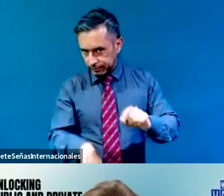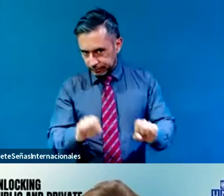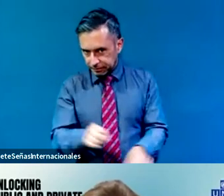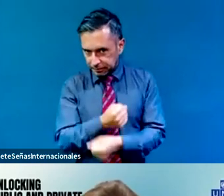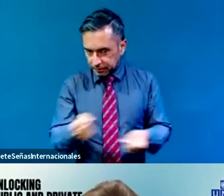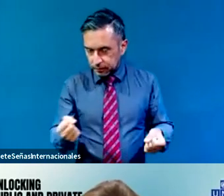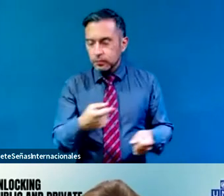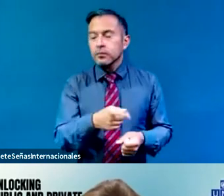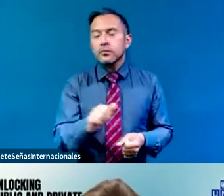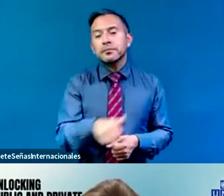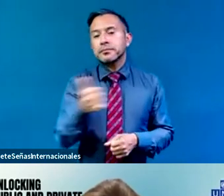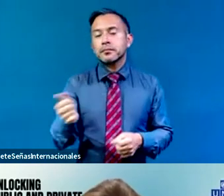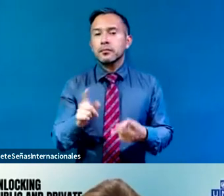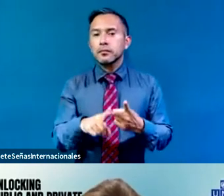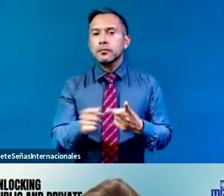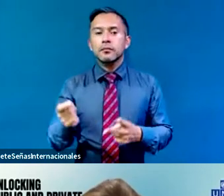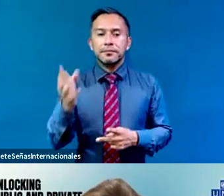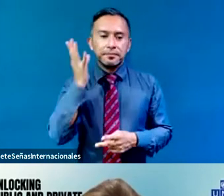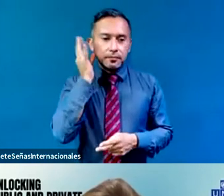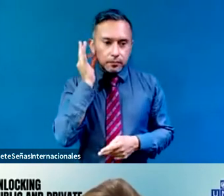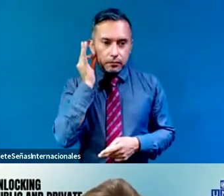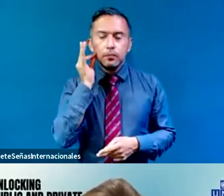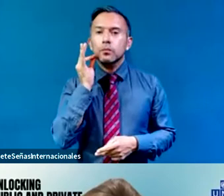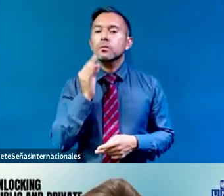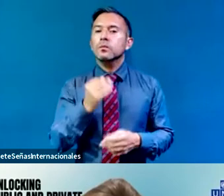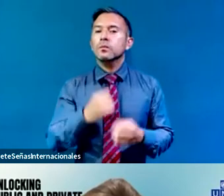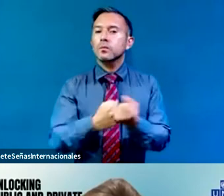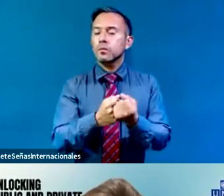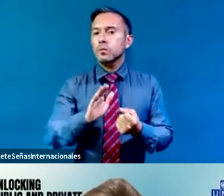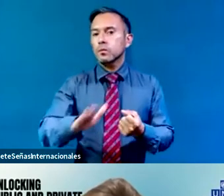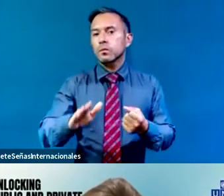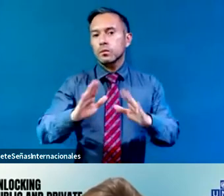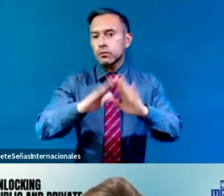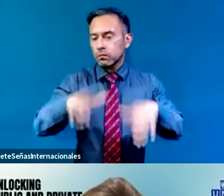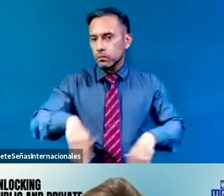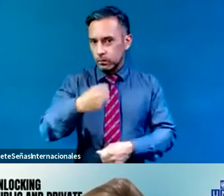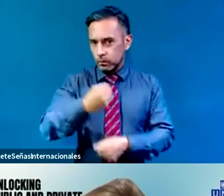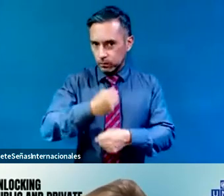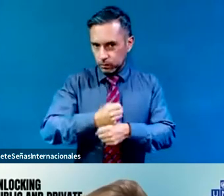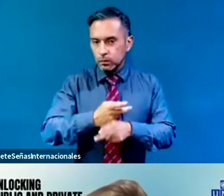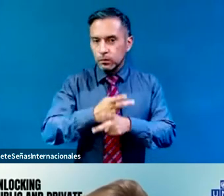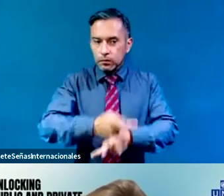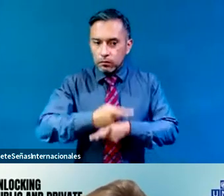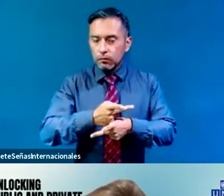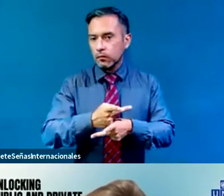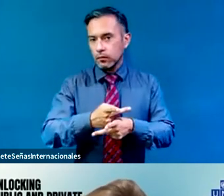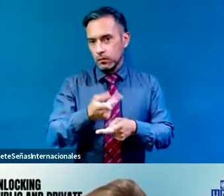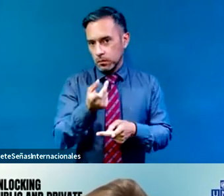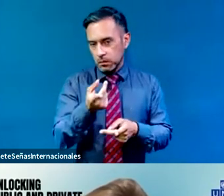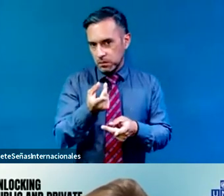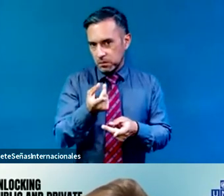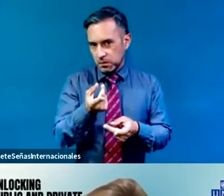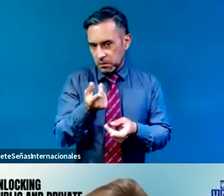dimensión del subsidio que hacen las mujeres por vías de su trabajo doméstico y de cuidado no remunerado. Entonces, estas son